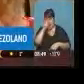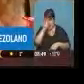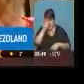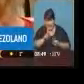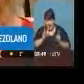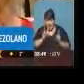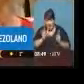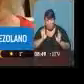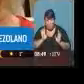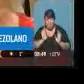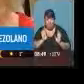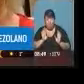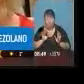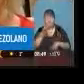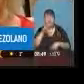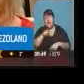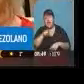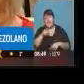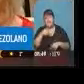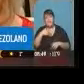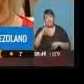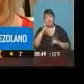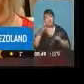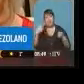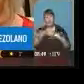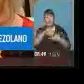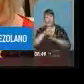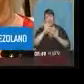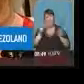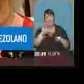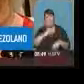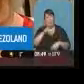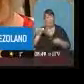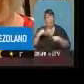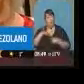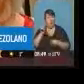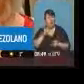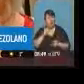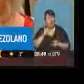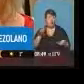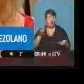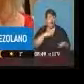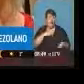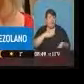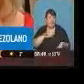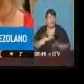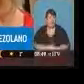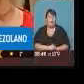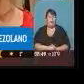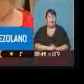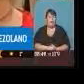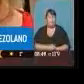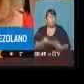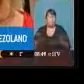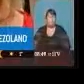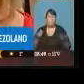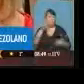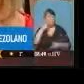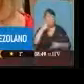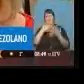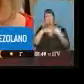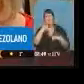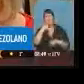país de Venezuela. Y en ese sentido no fuimos acompañados por el Frente para la Victoria, lamentablemente, aduciendo